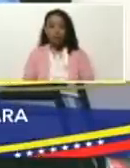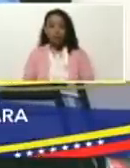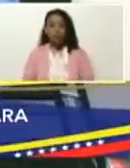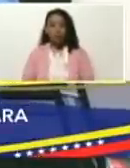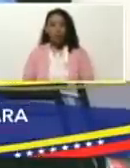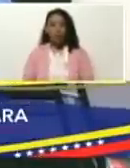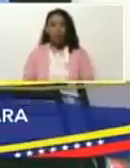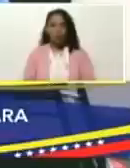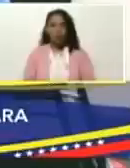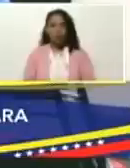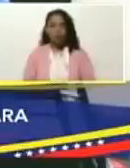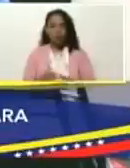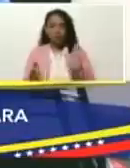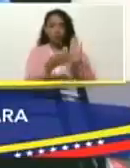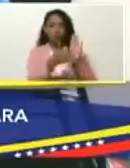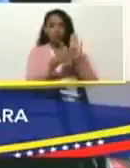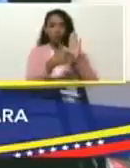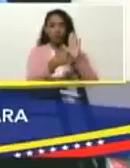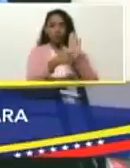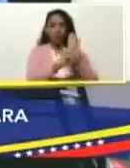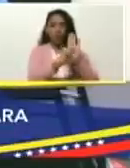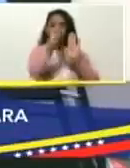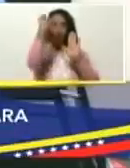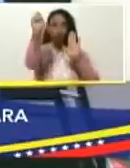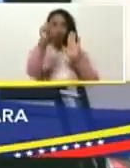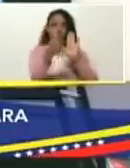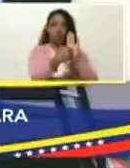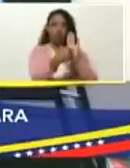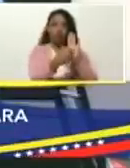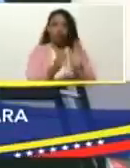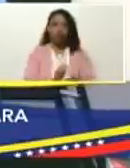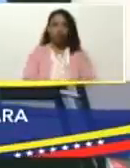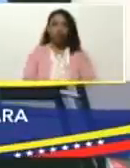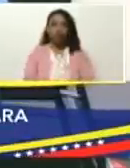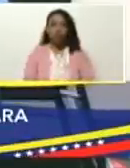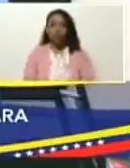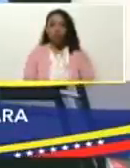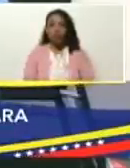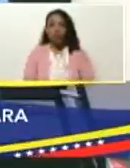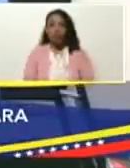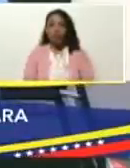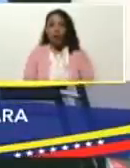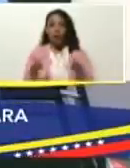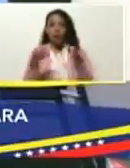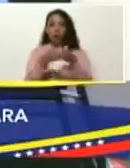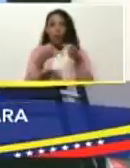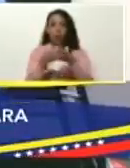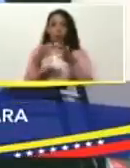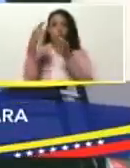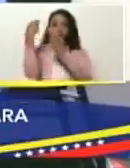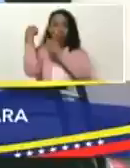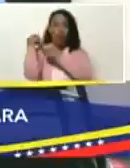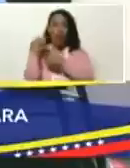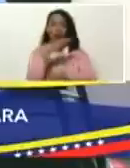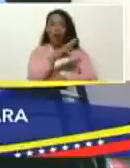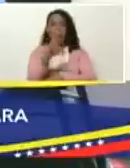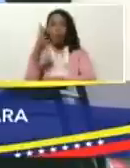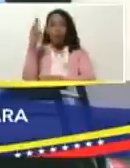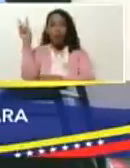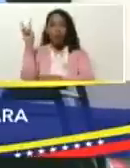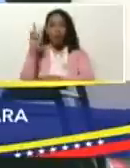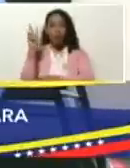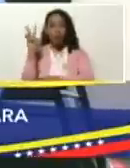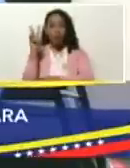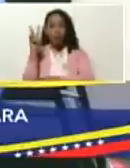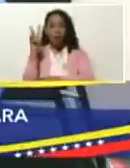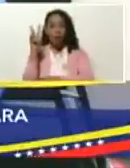contemplado en la Constitución la delegación de la República la encabeza el doctor Jorge Rodríguez